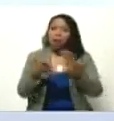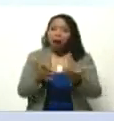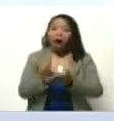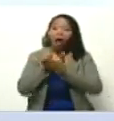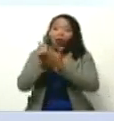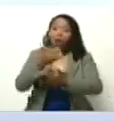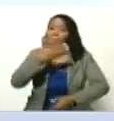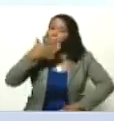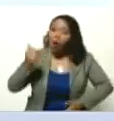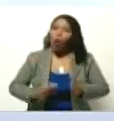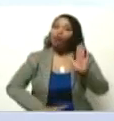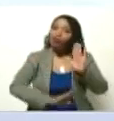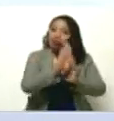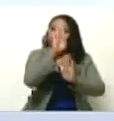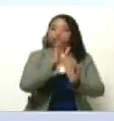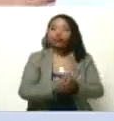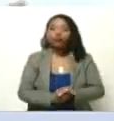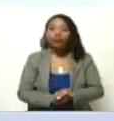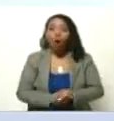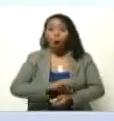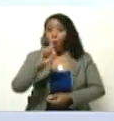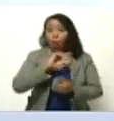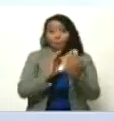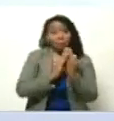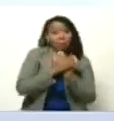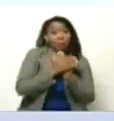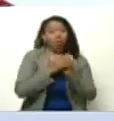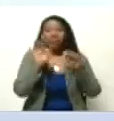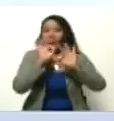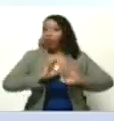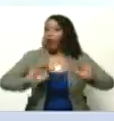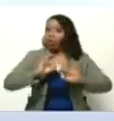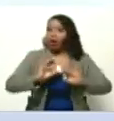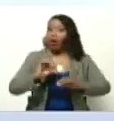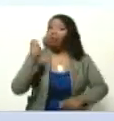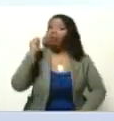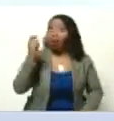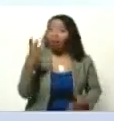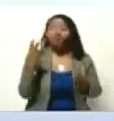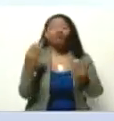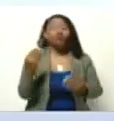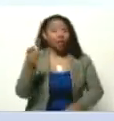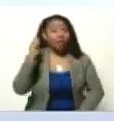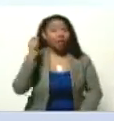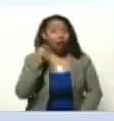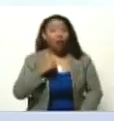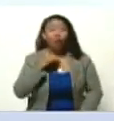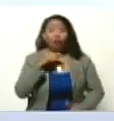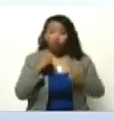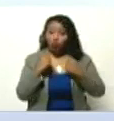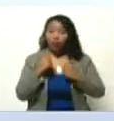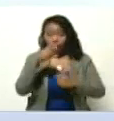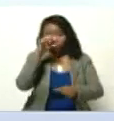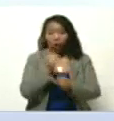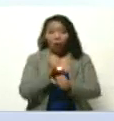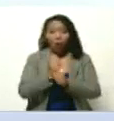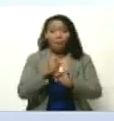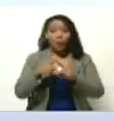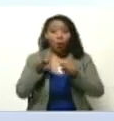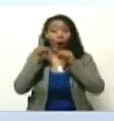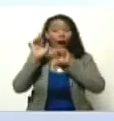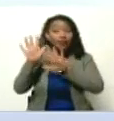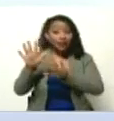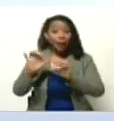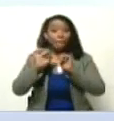ser más eficiente. No para esconder absolutamente nada. Tareas tenemos muchísimas, pues. Pero creo que ahí arranca de una vez.